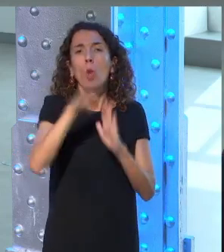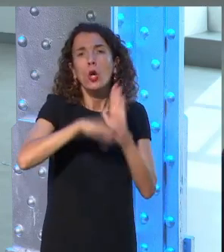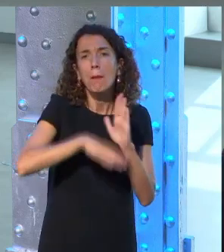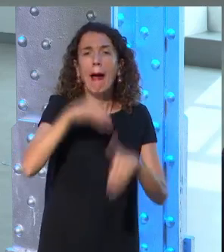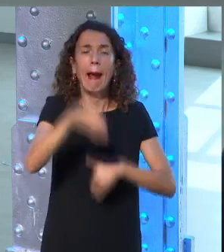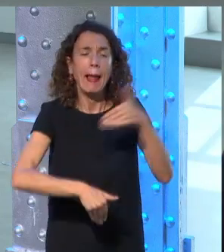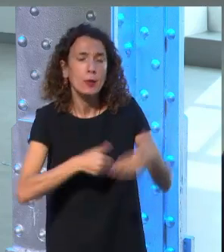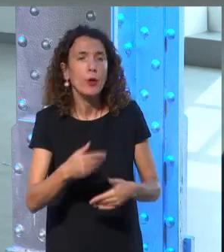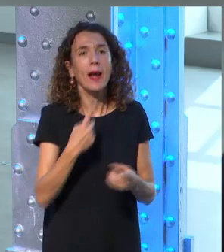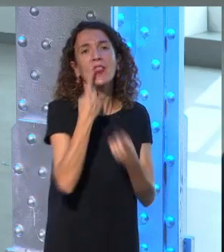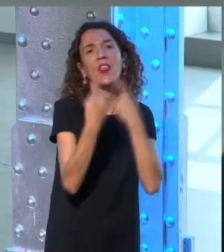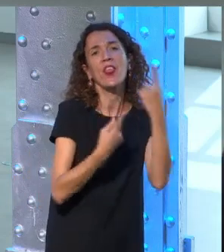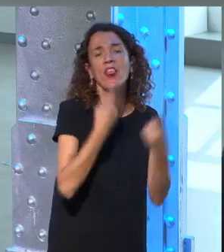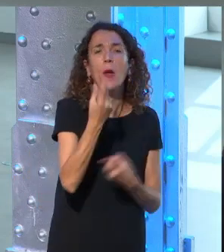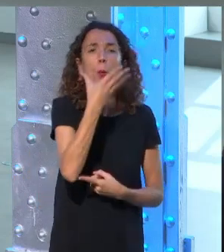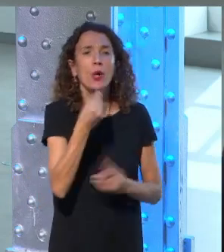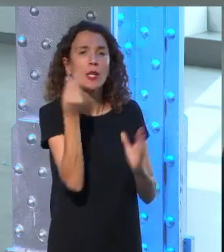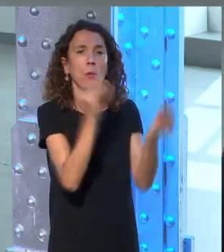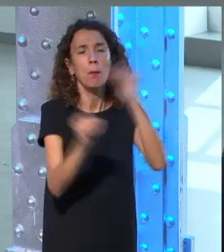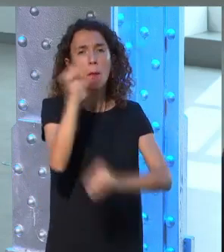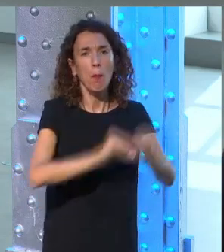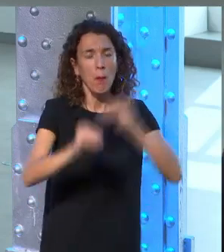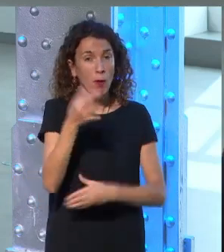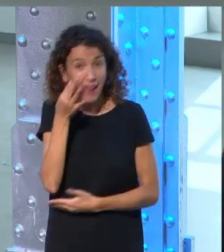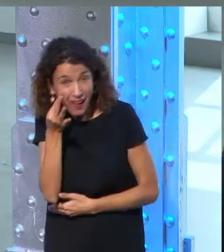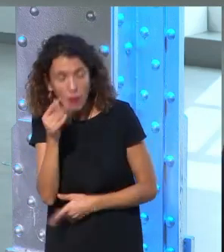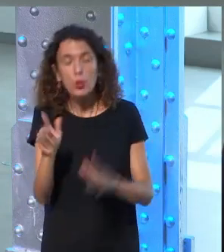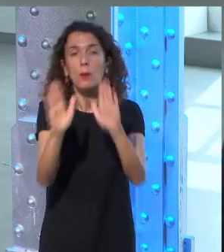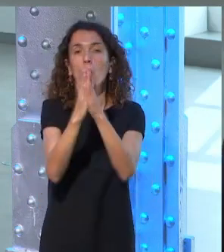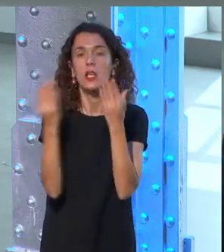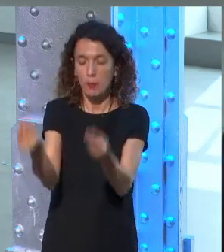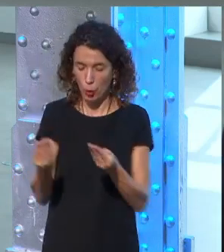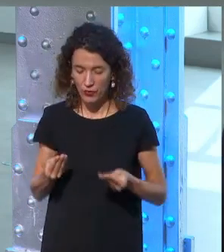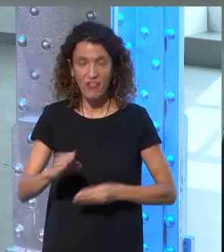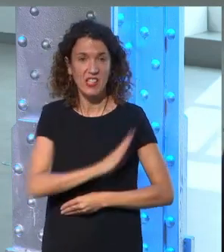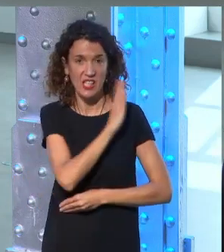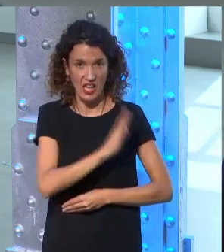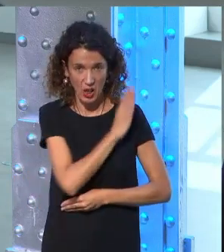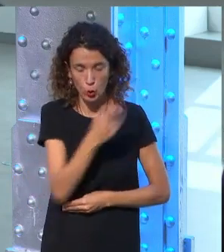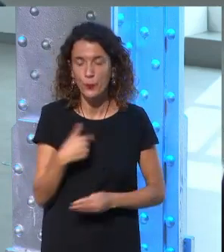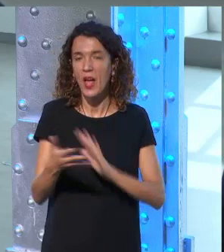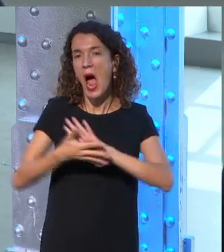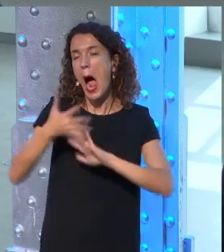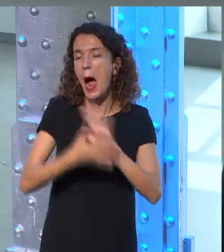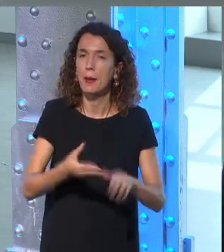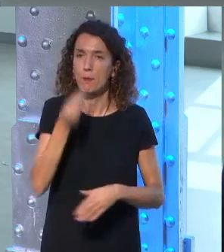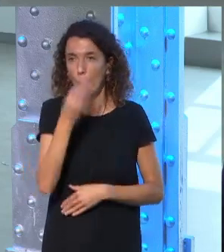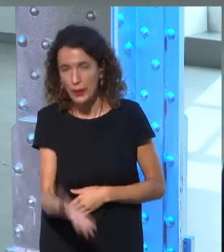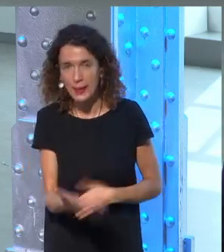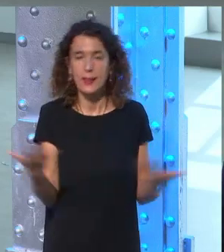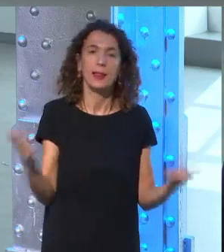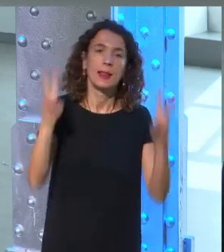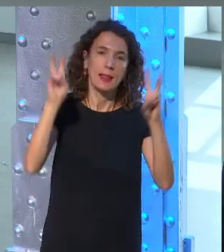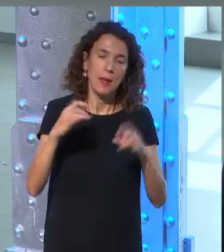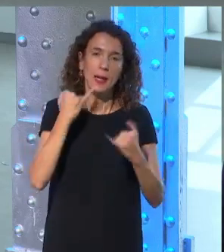de buena retórica, pero los hechos, tú coges un libro de bachillerato y te habla fenomenal, bastante bien, de